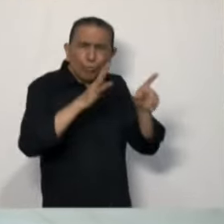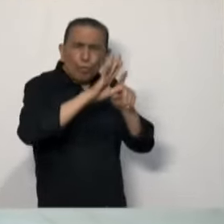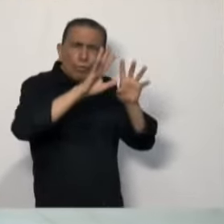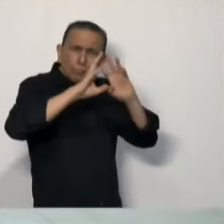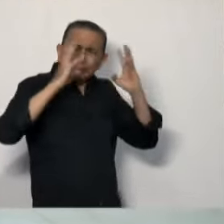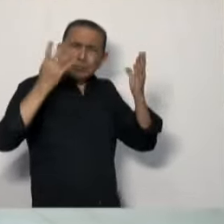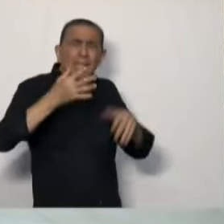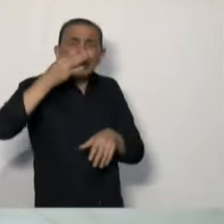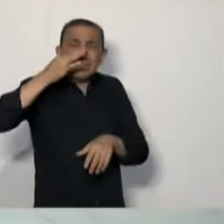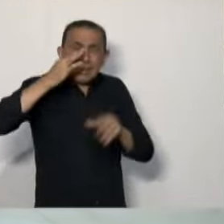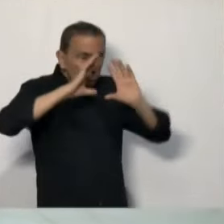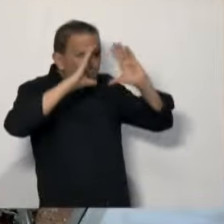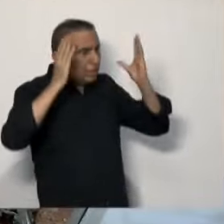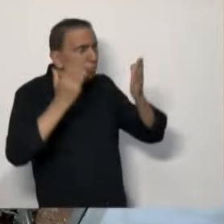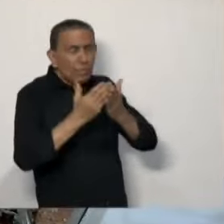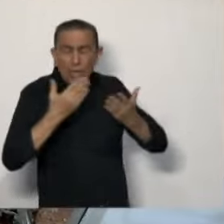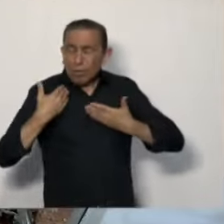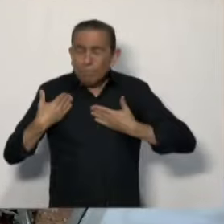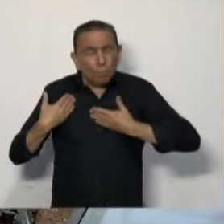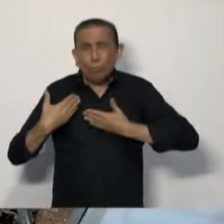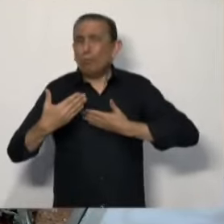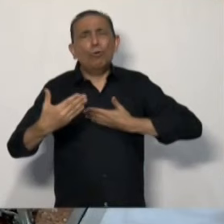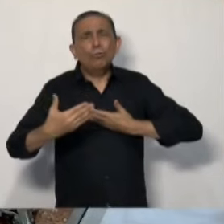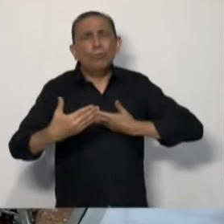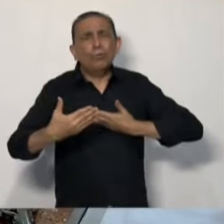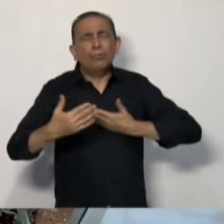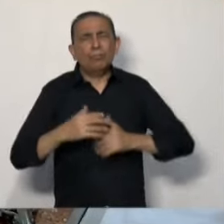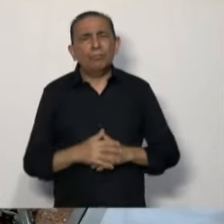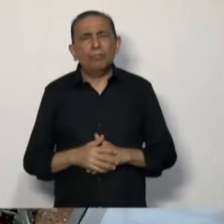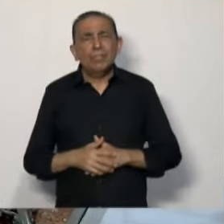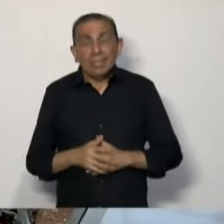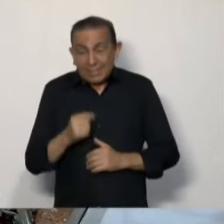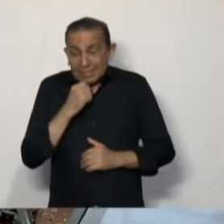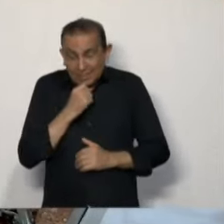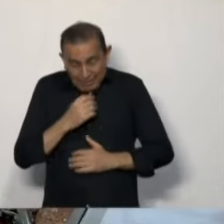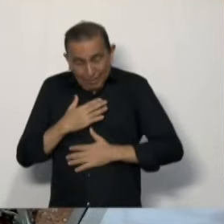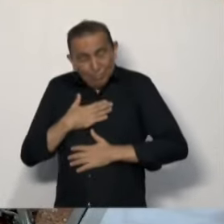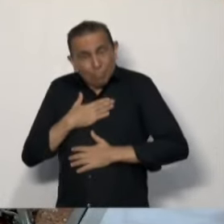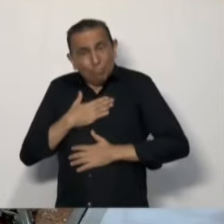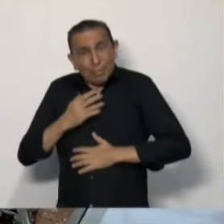Yeah.